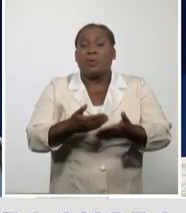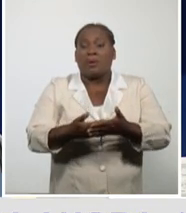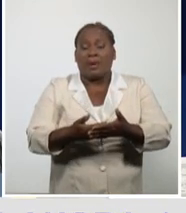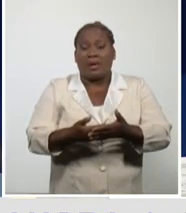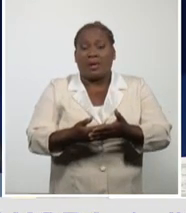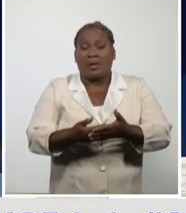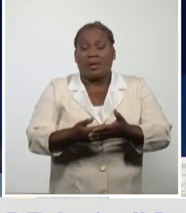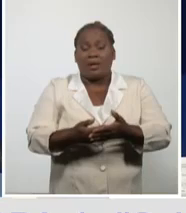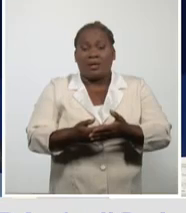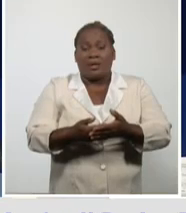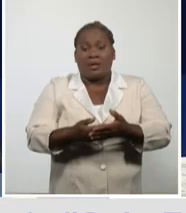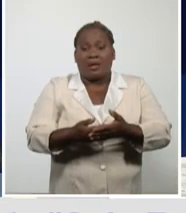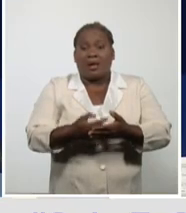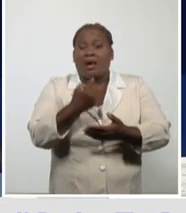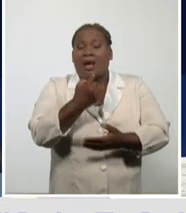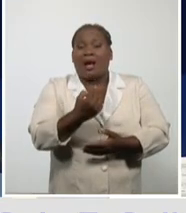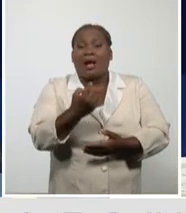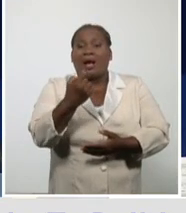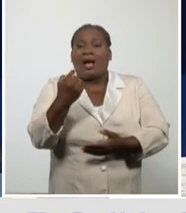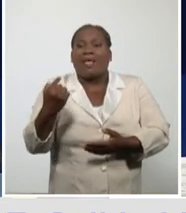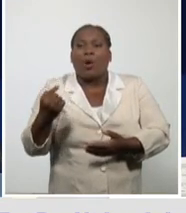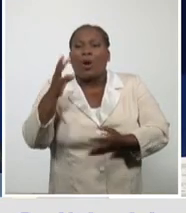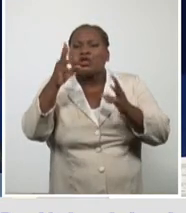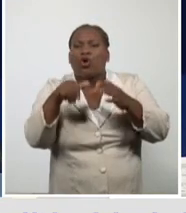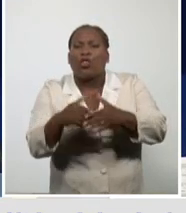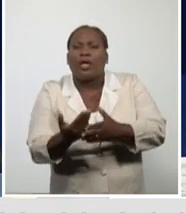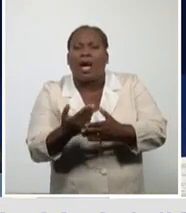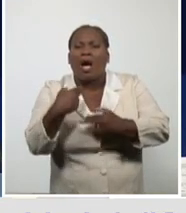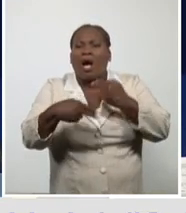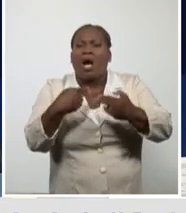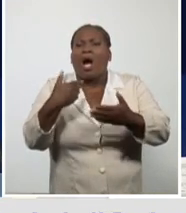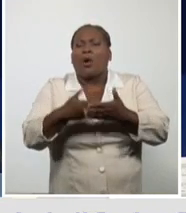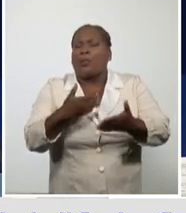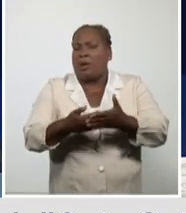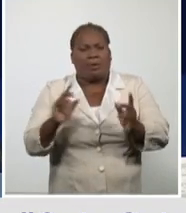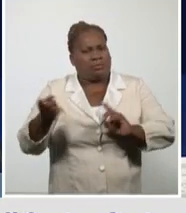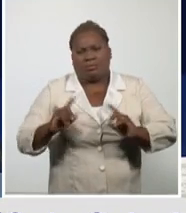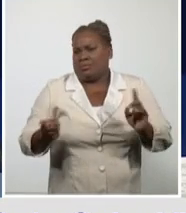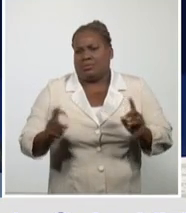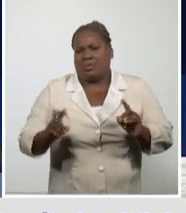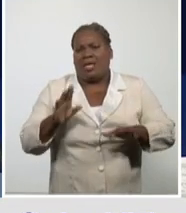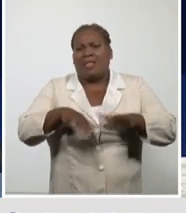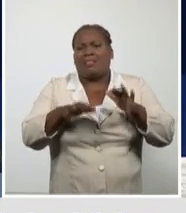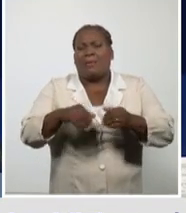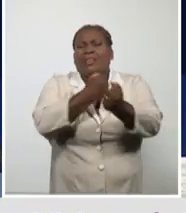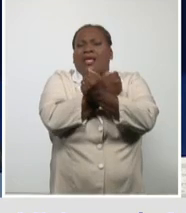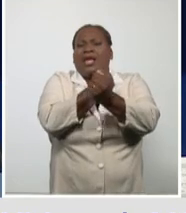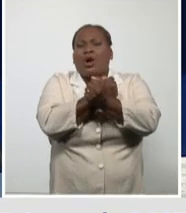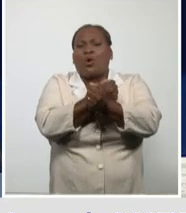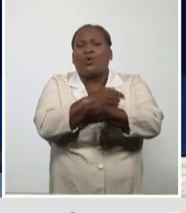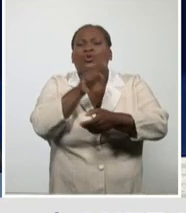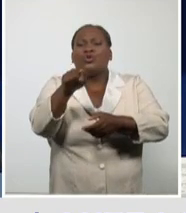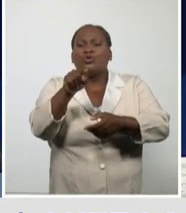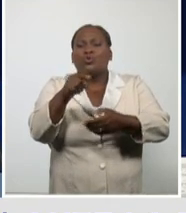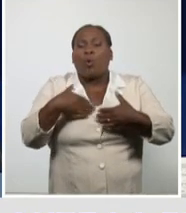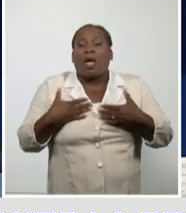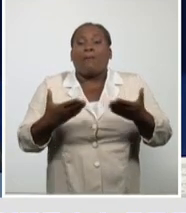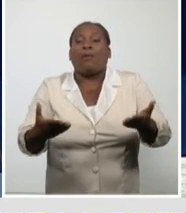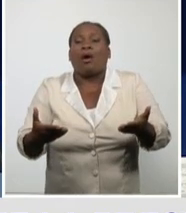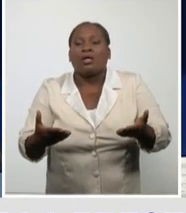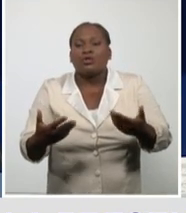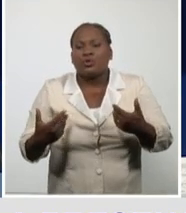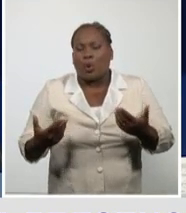personas, bueno, ¿cada cuántos días me hago la prueba? Eso no, eso depende del riesgo de exposición que tú has tenido. A los